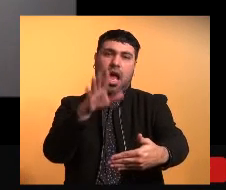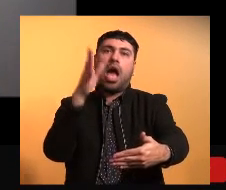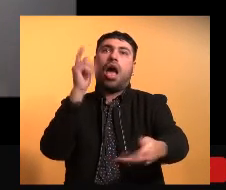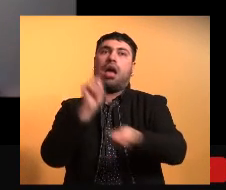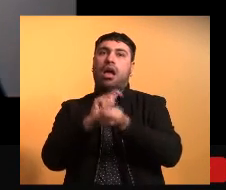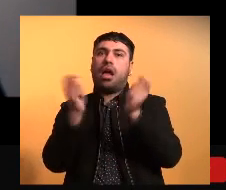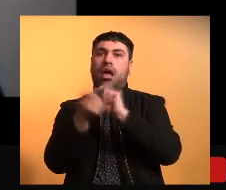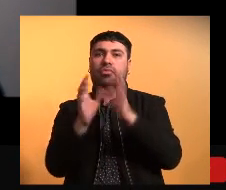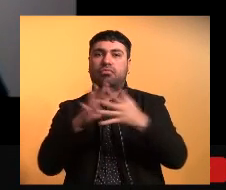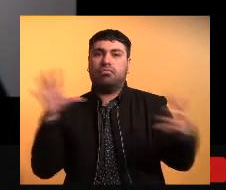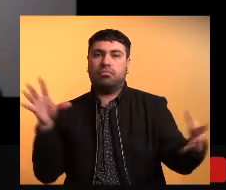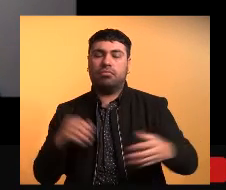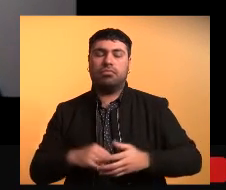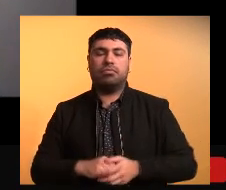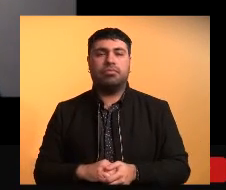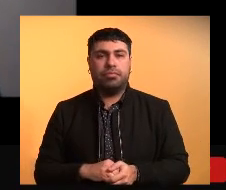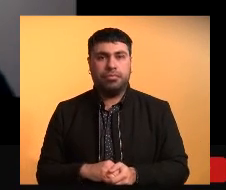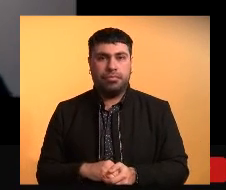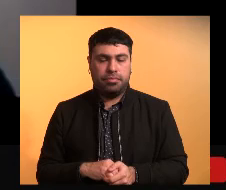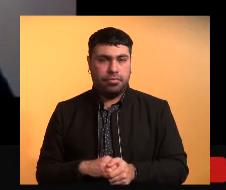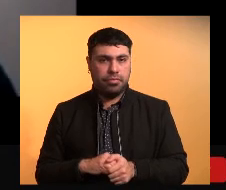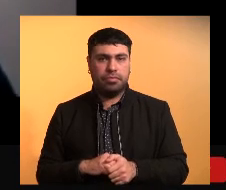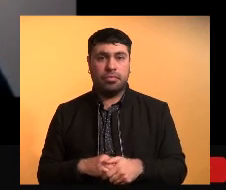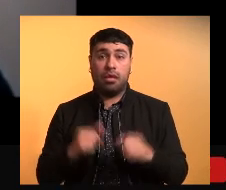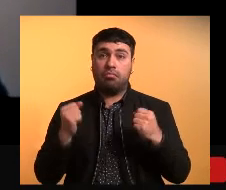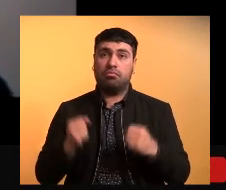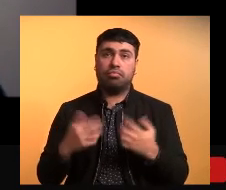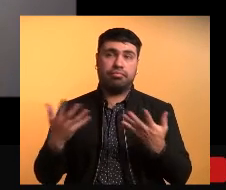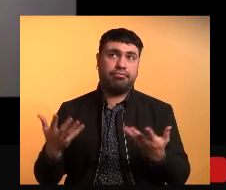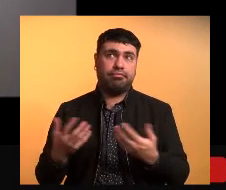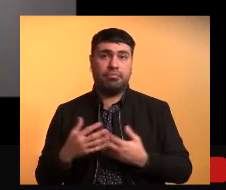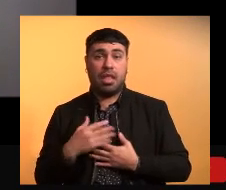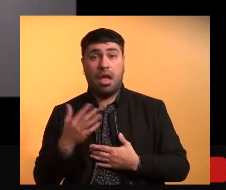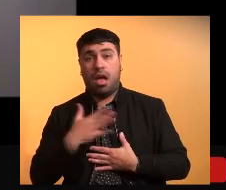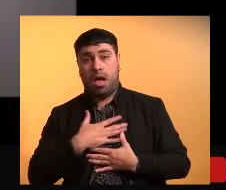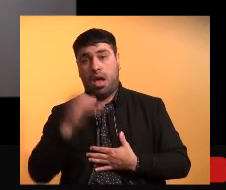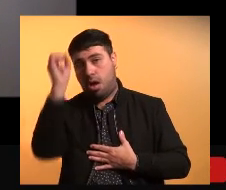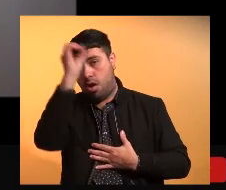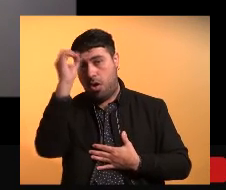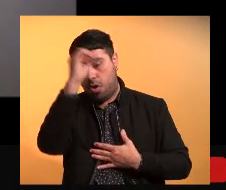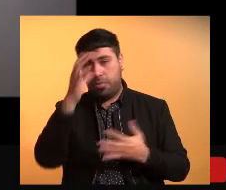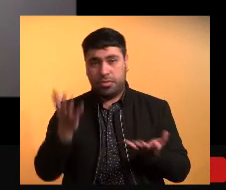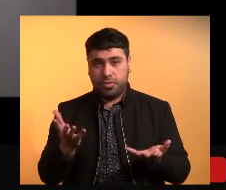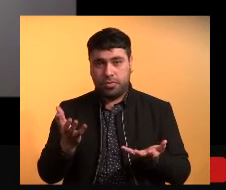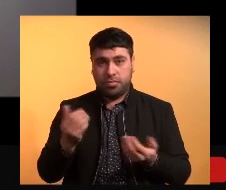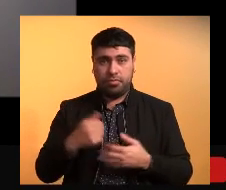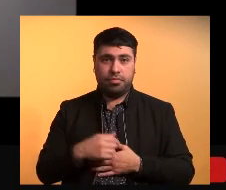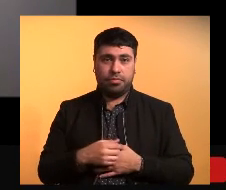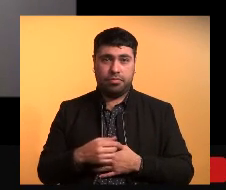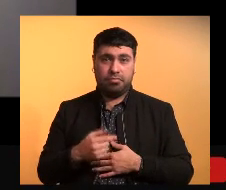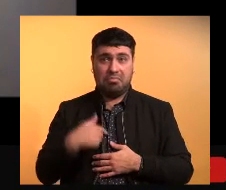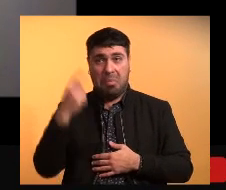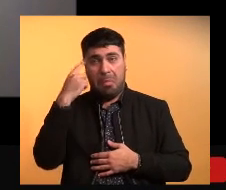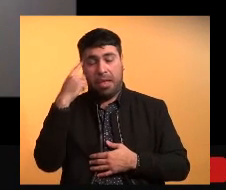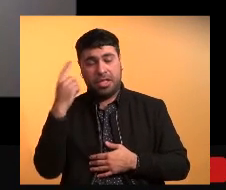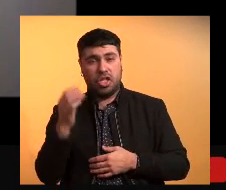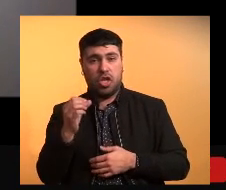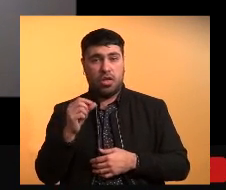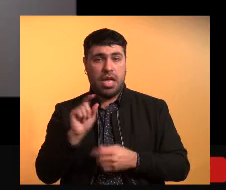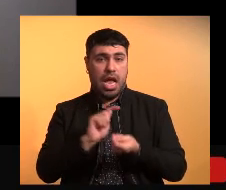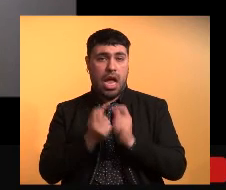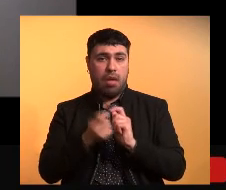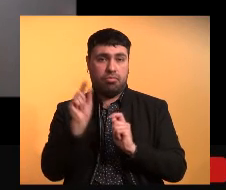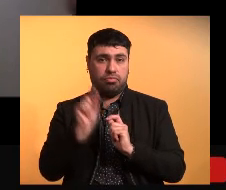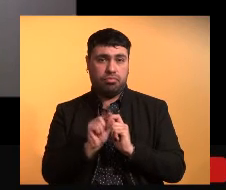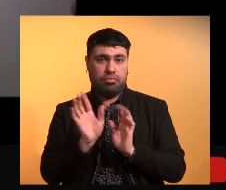veces puede, y son percepciones también, o sea, puede quedar esté determinado por algunos factores en particular. De hecho, precisamente este año